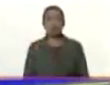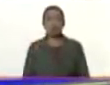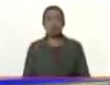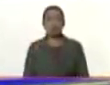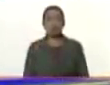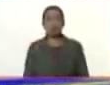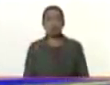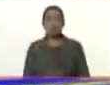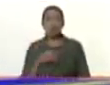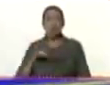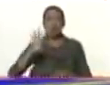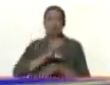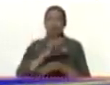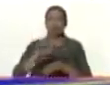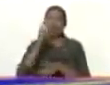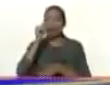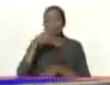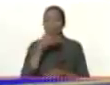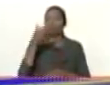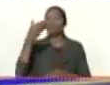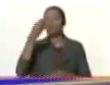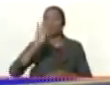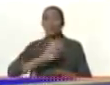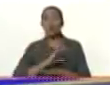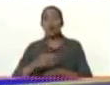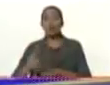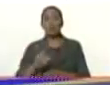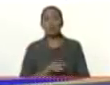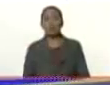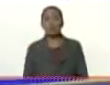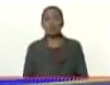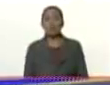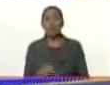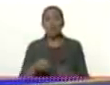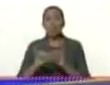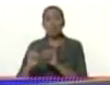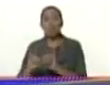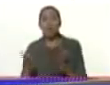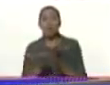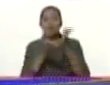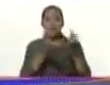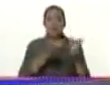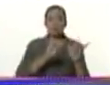Él canta, Calona canta, desde que era cadete canta.